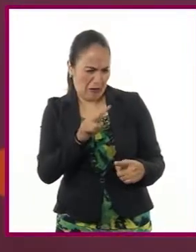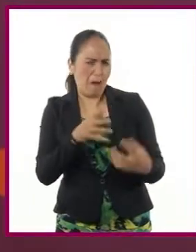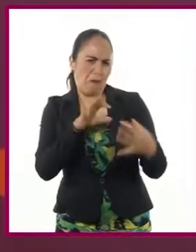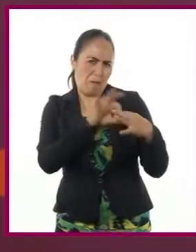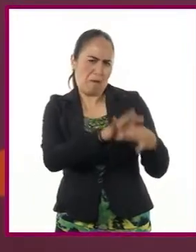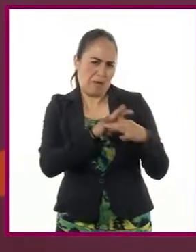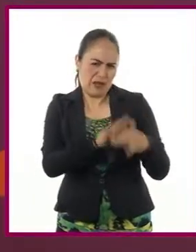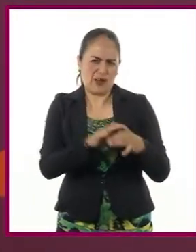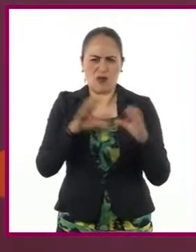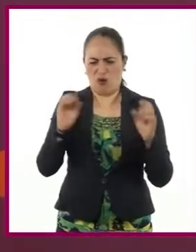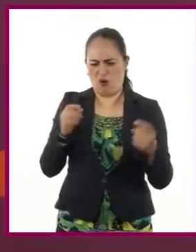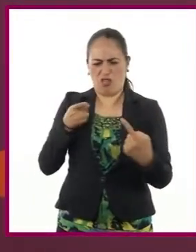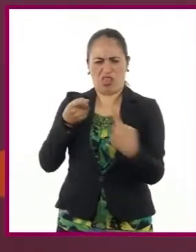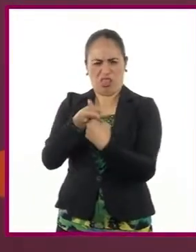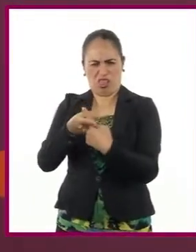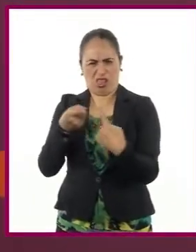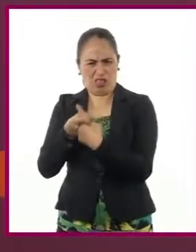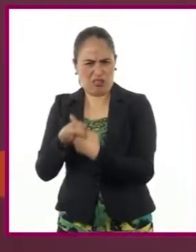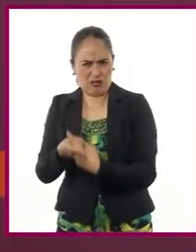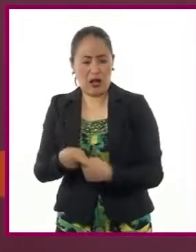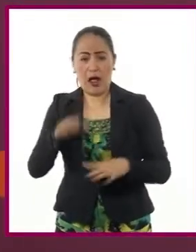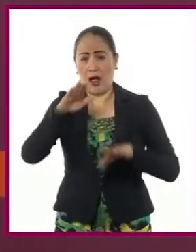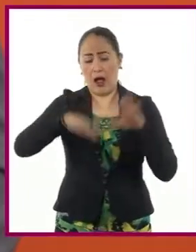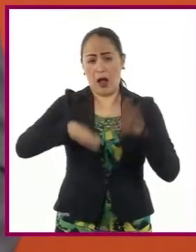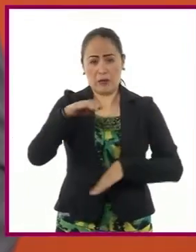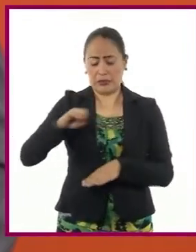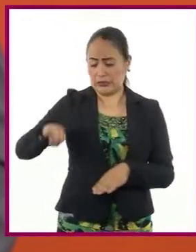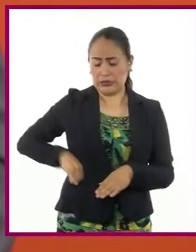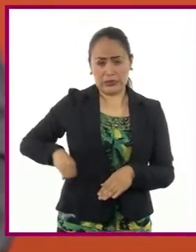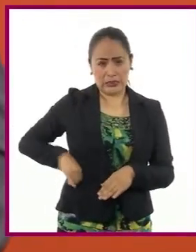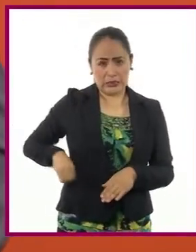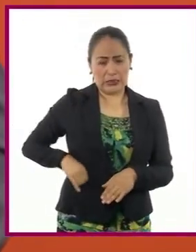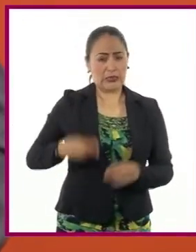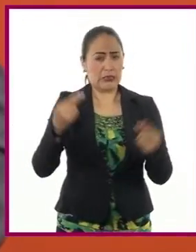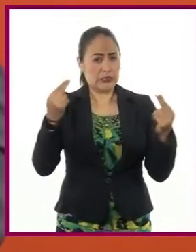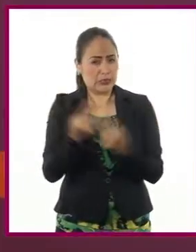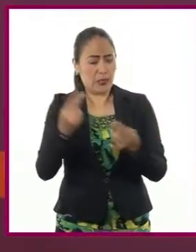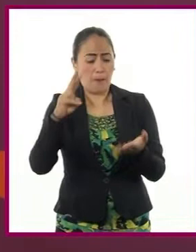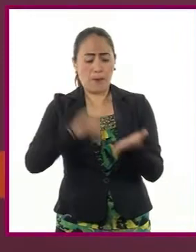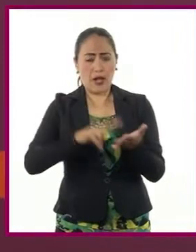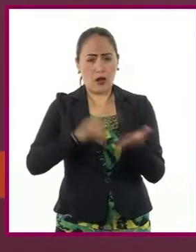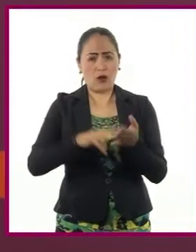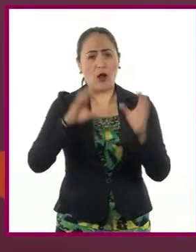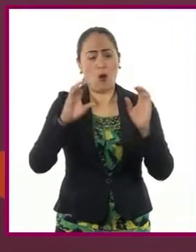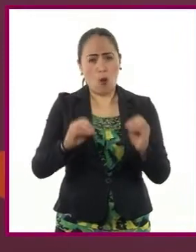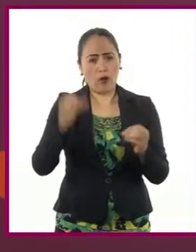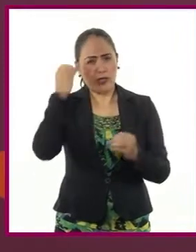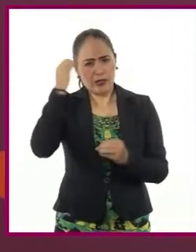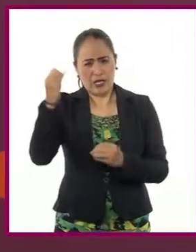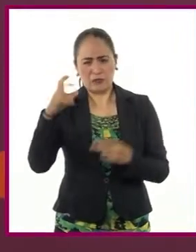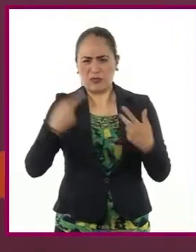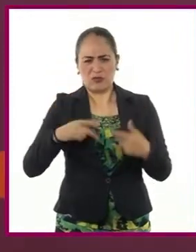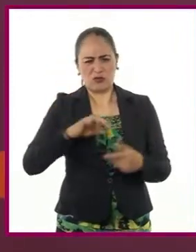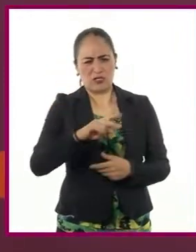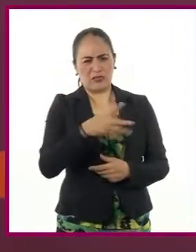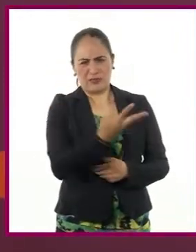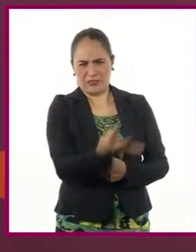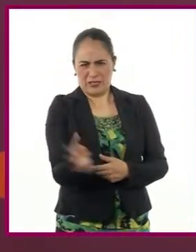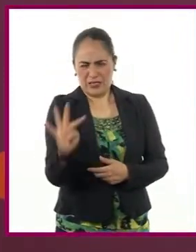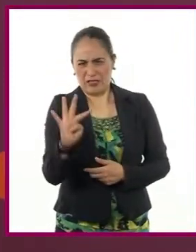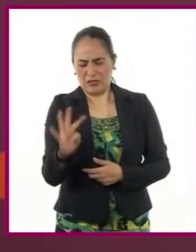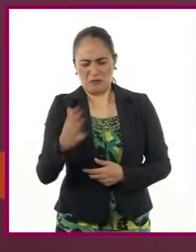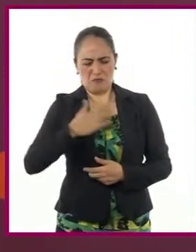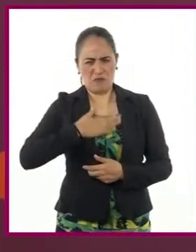nuestra. Por lo que cuando los intereses, necesidades, valores o ideas de otras personas se contraponen a